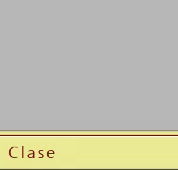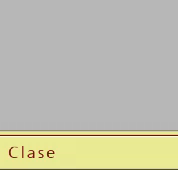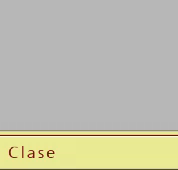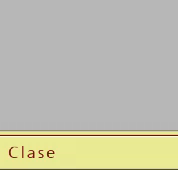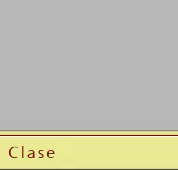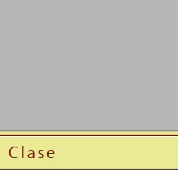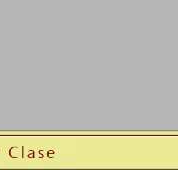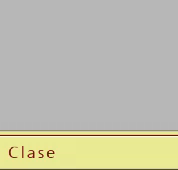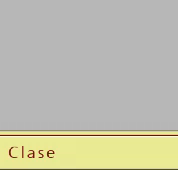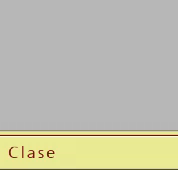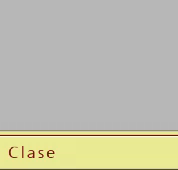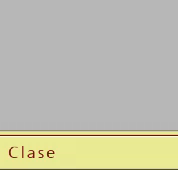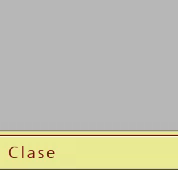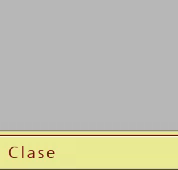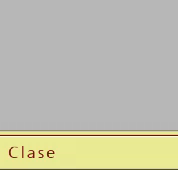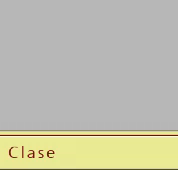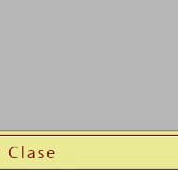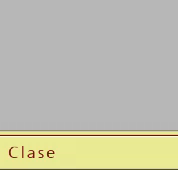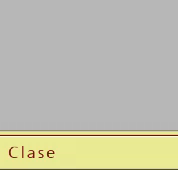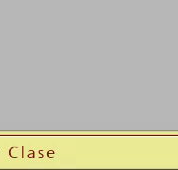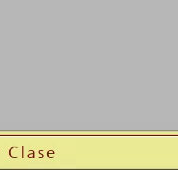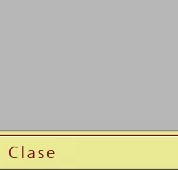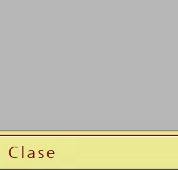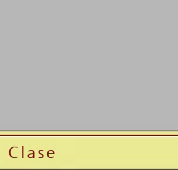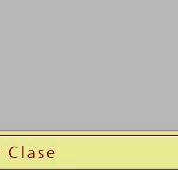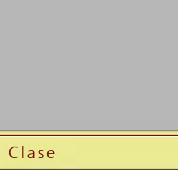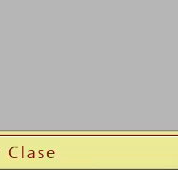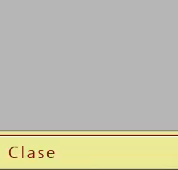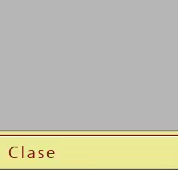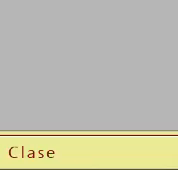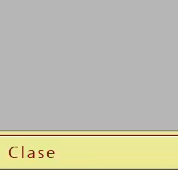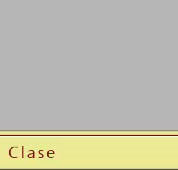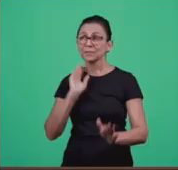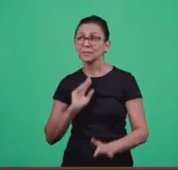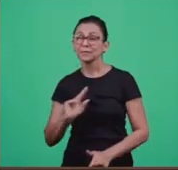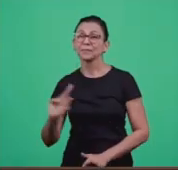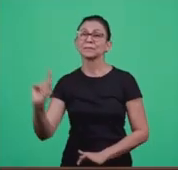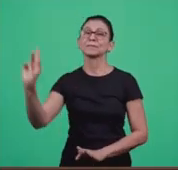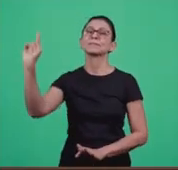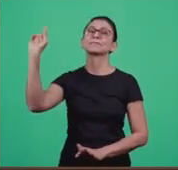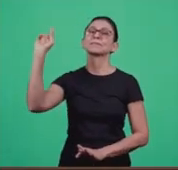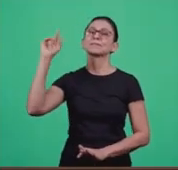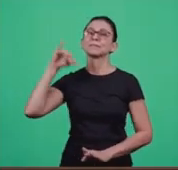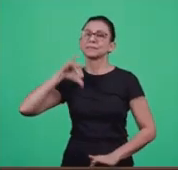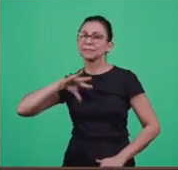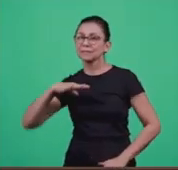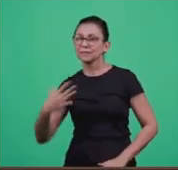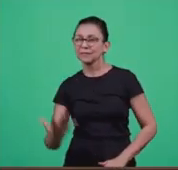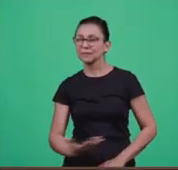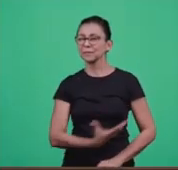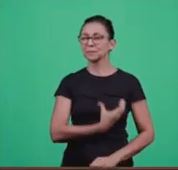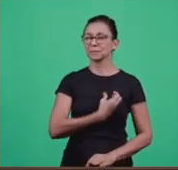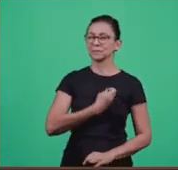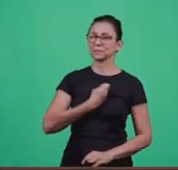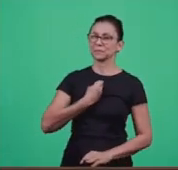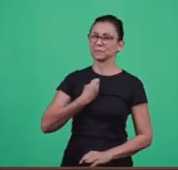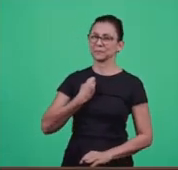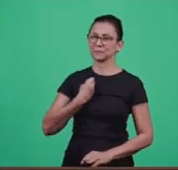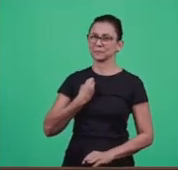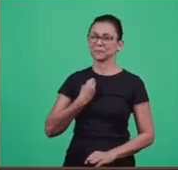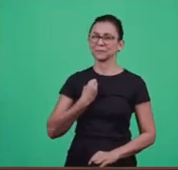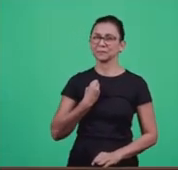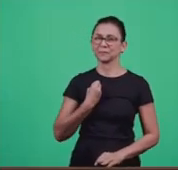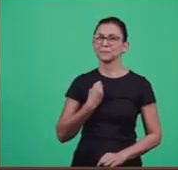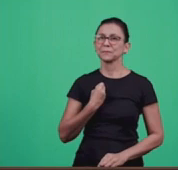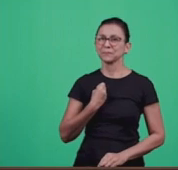el Señor tenía una nueva bendición para el hombre, un proyecto eterno de traerlo